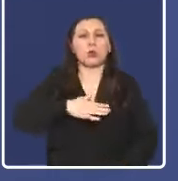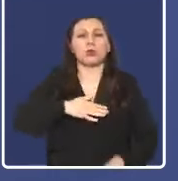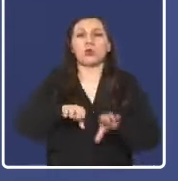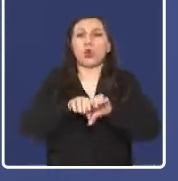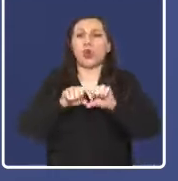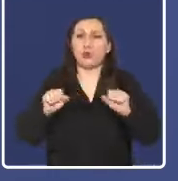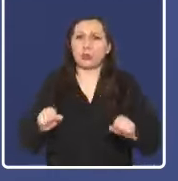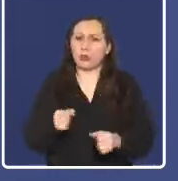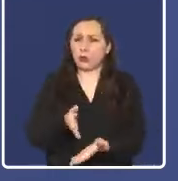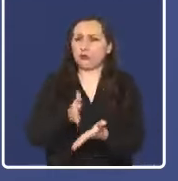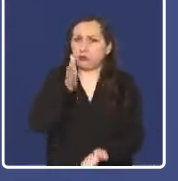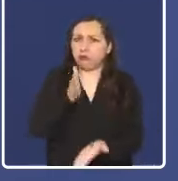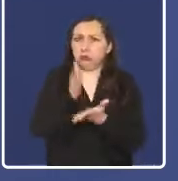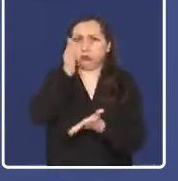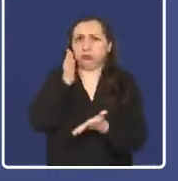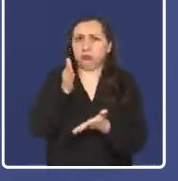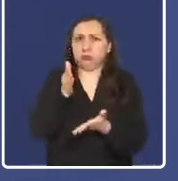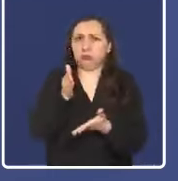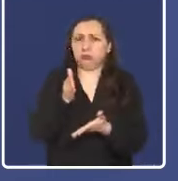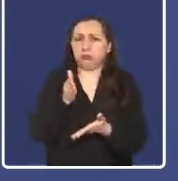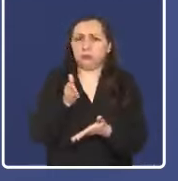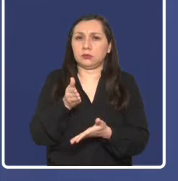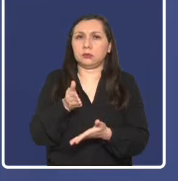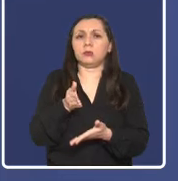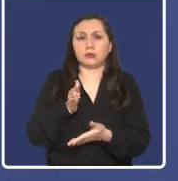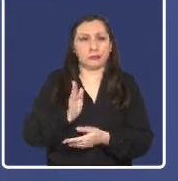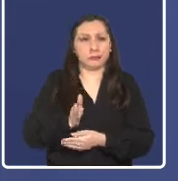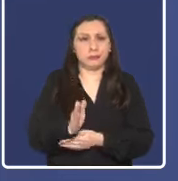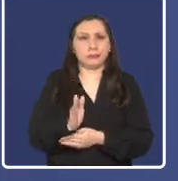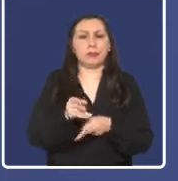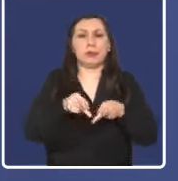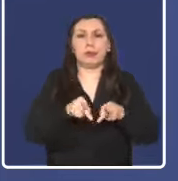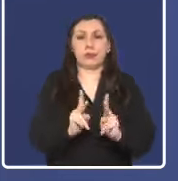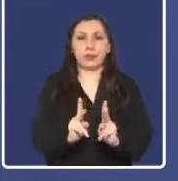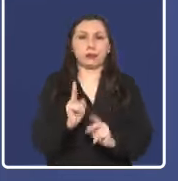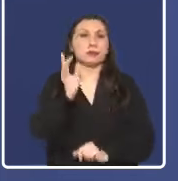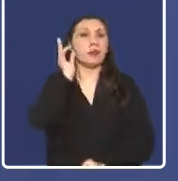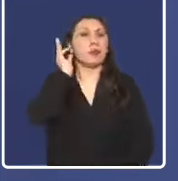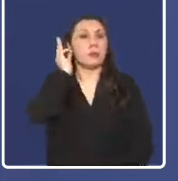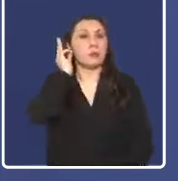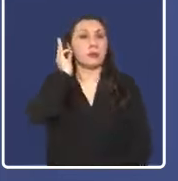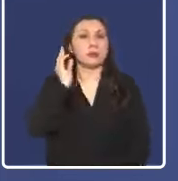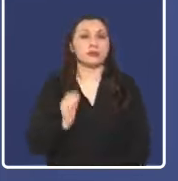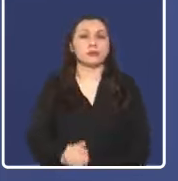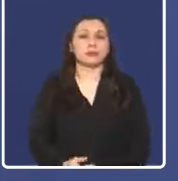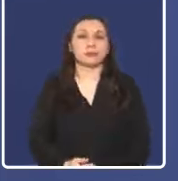compromiso inquebrantable con los derechos de las mujeres.